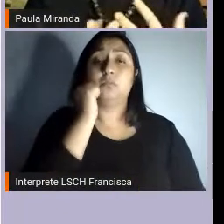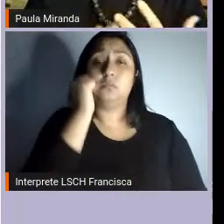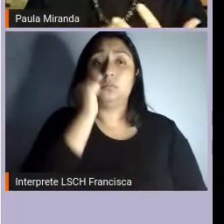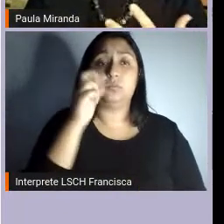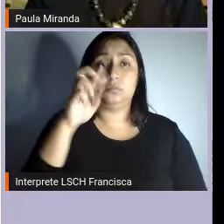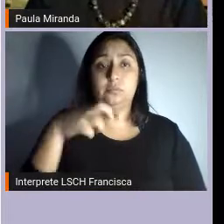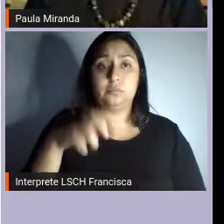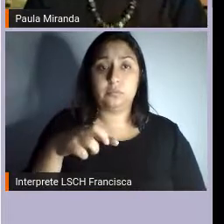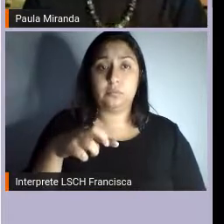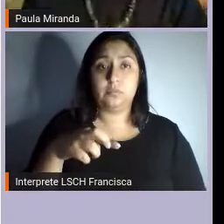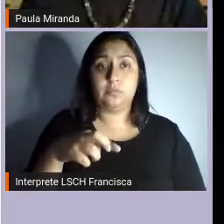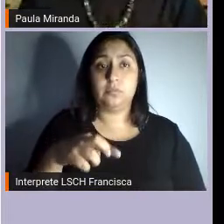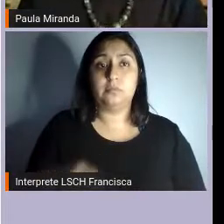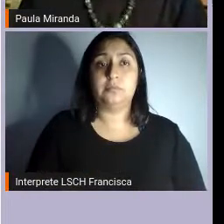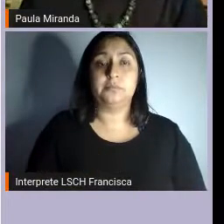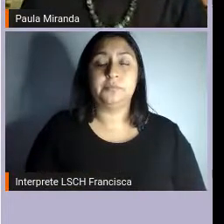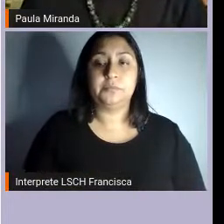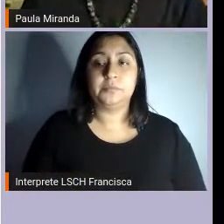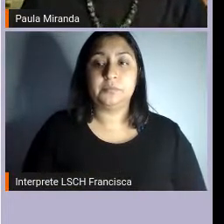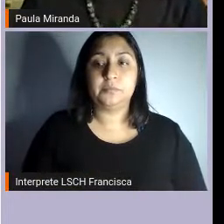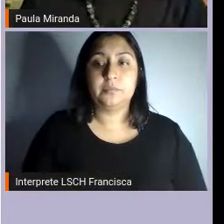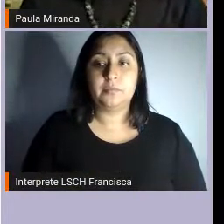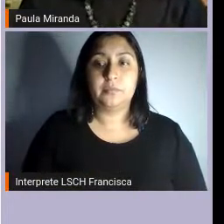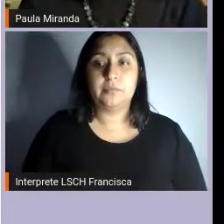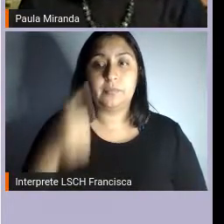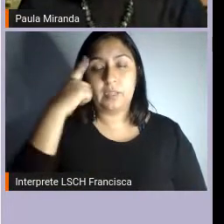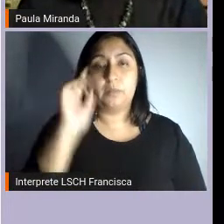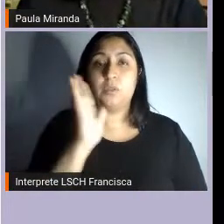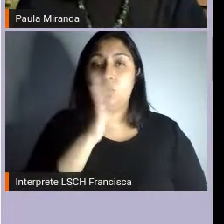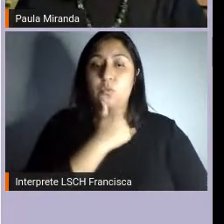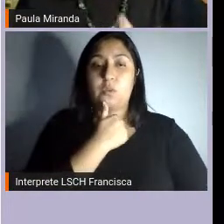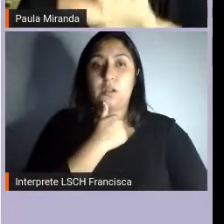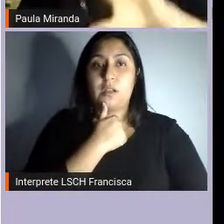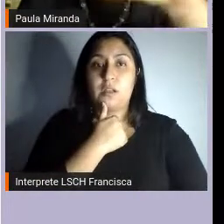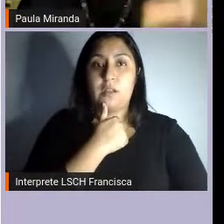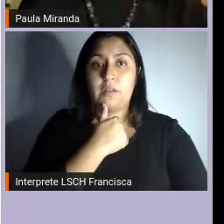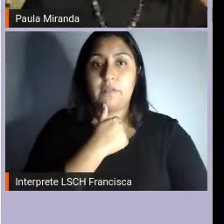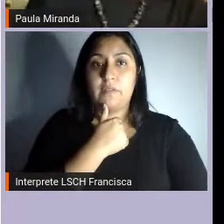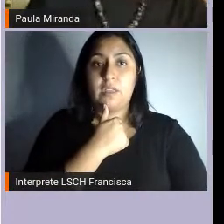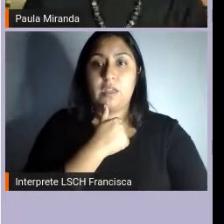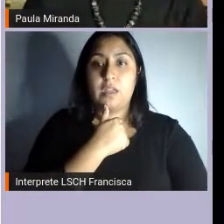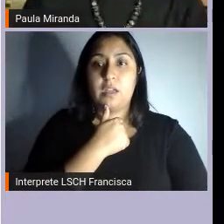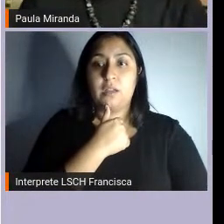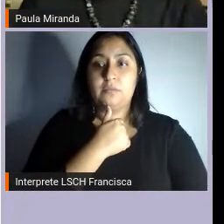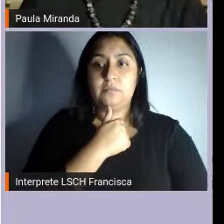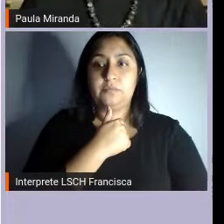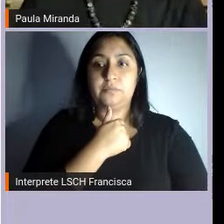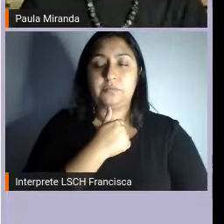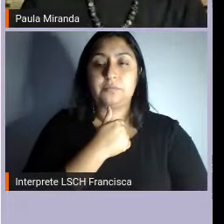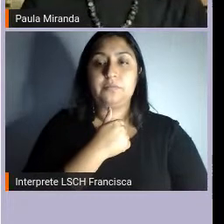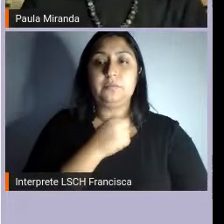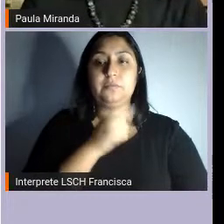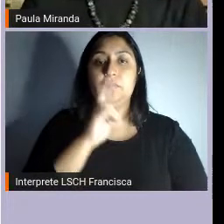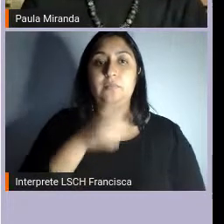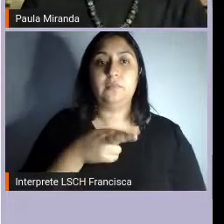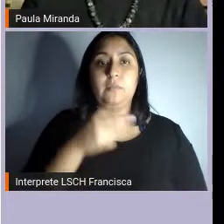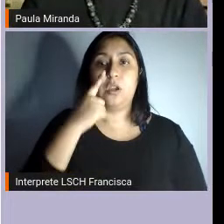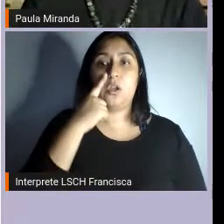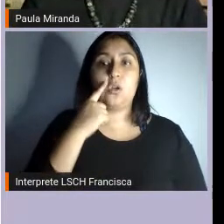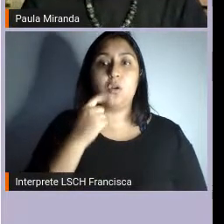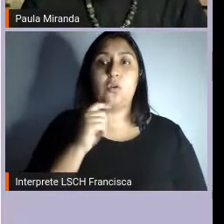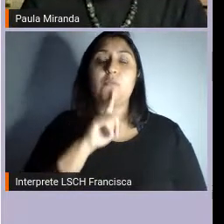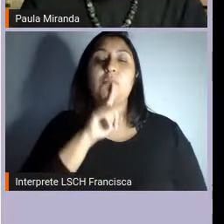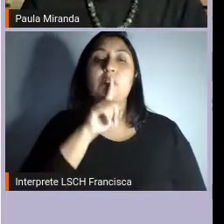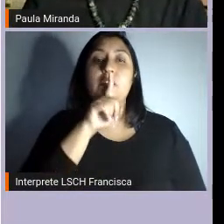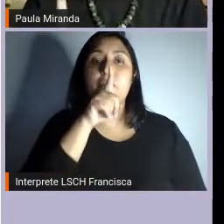como una hija regalona. Pero no había en la onda con marca de los sureños, esta es la versión previa. Hombre tan fino y risueño, en leguas